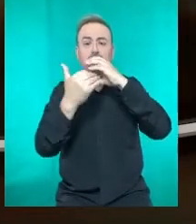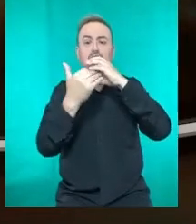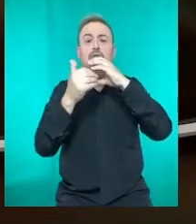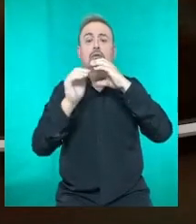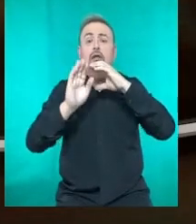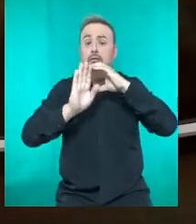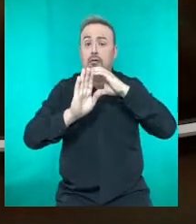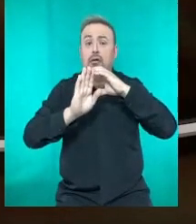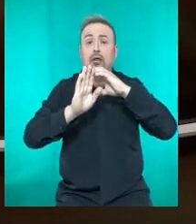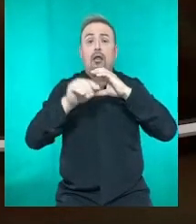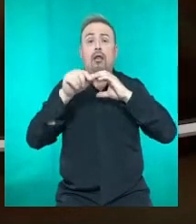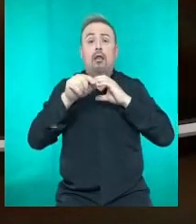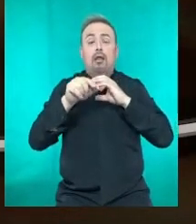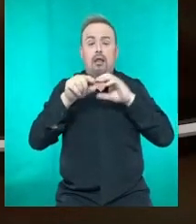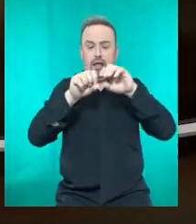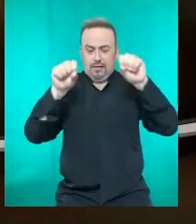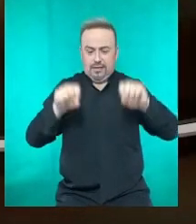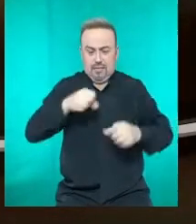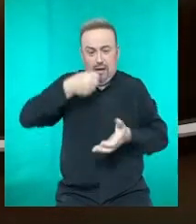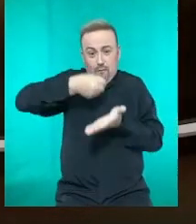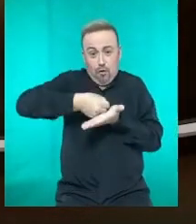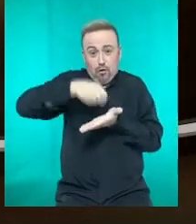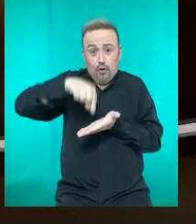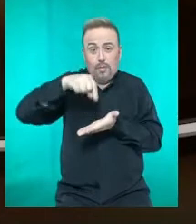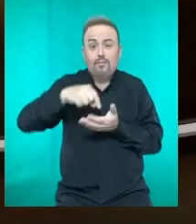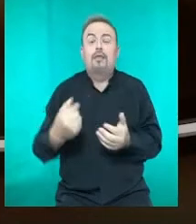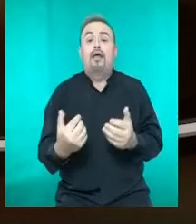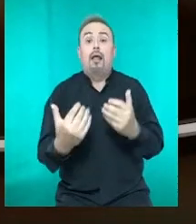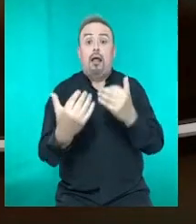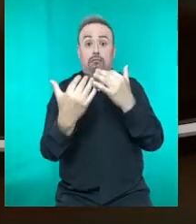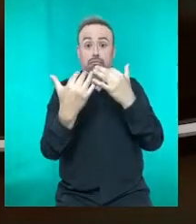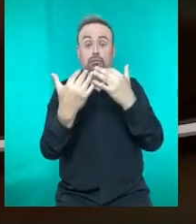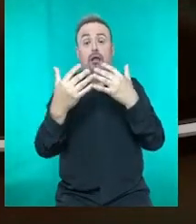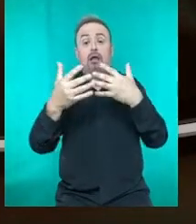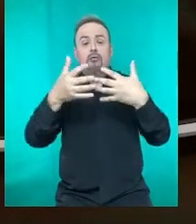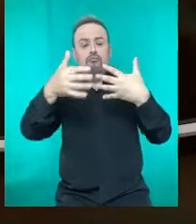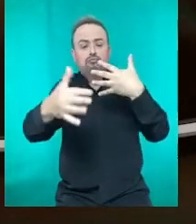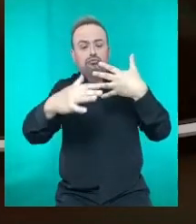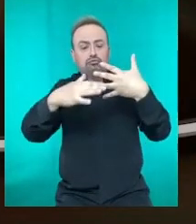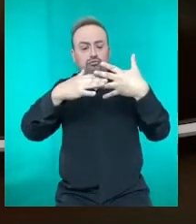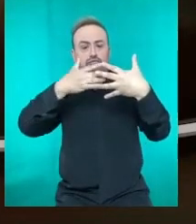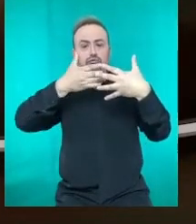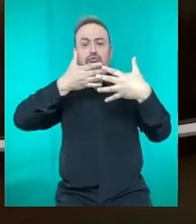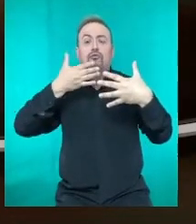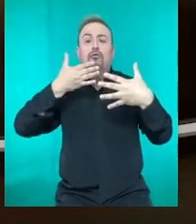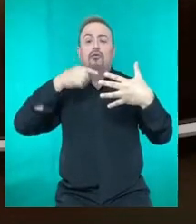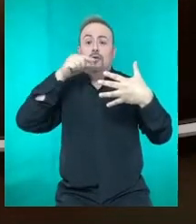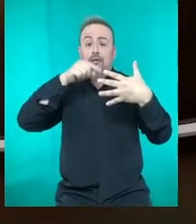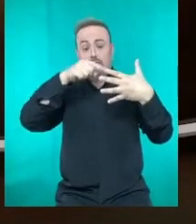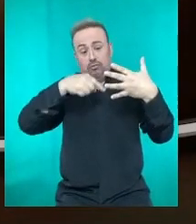pasiva en el fondo de este sistema y el aire, que ya se limpió en su mayoría tras circular por todo este